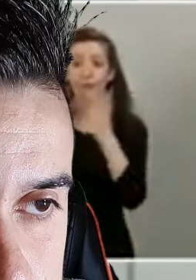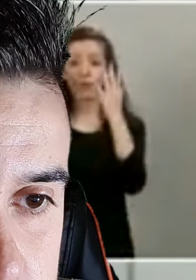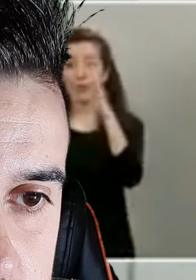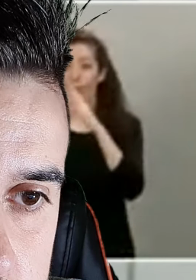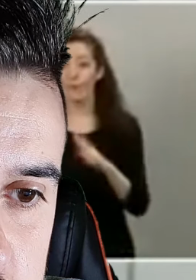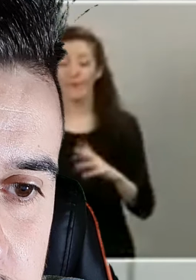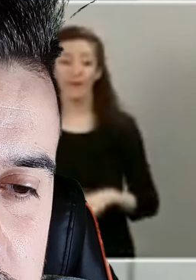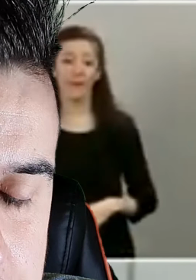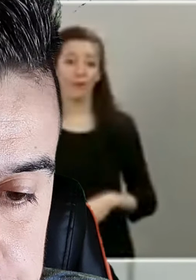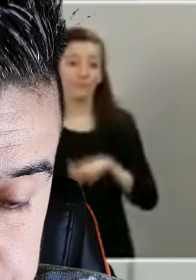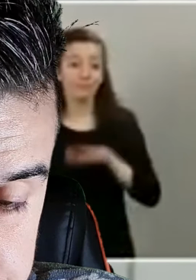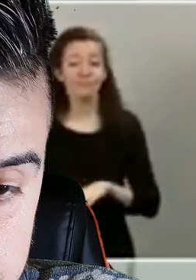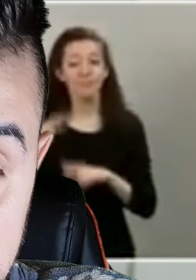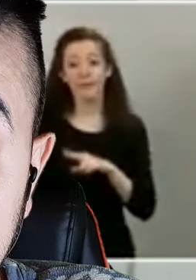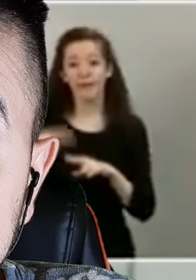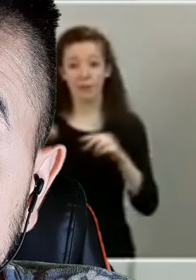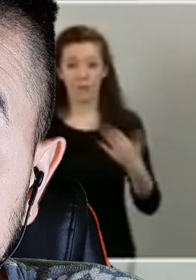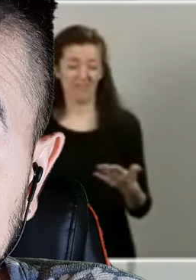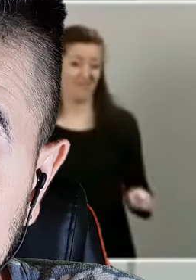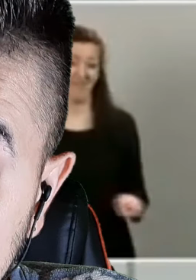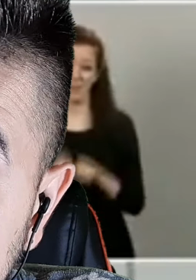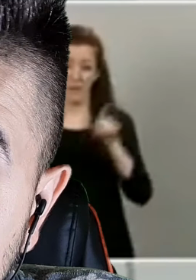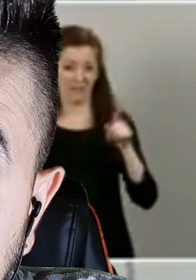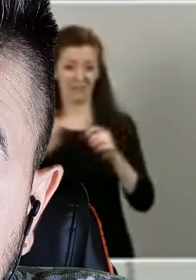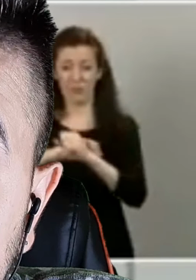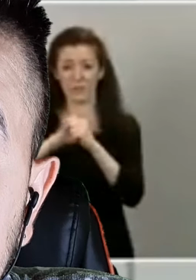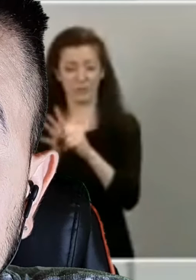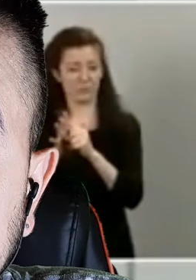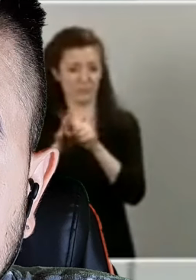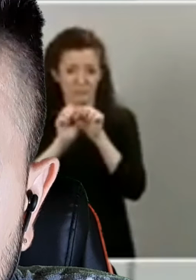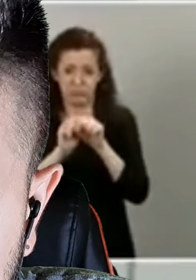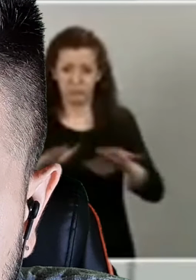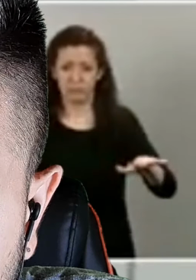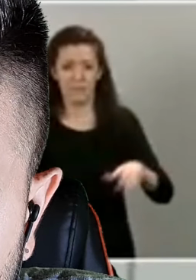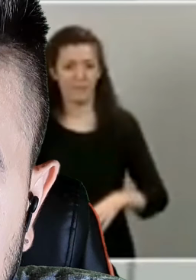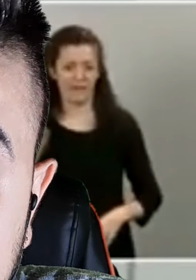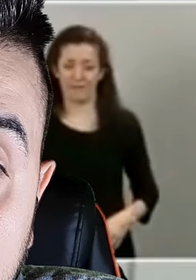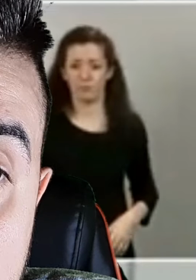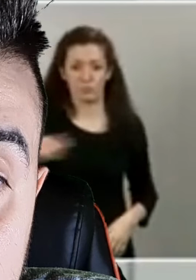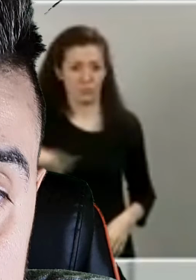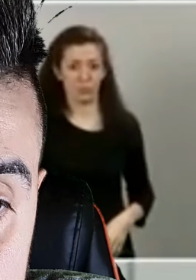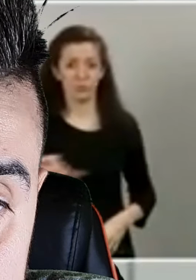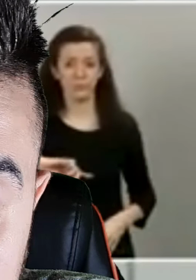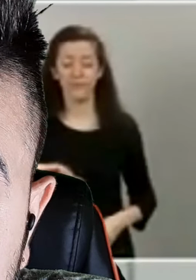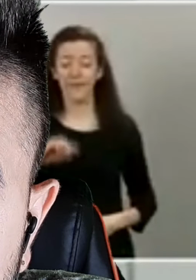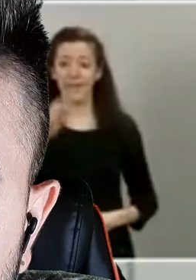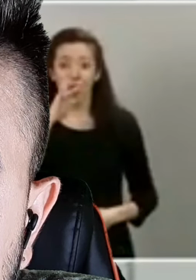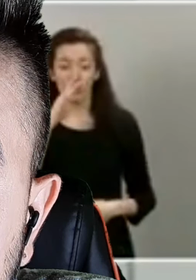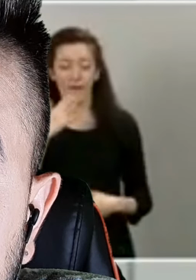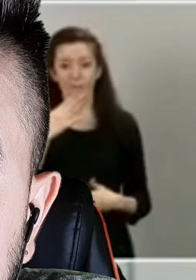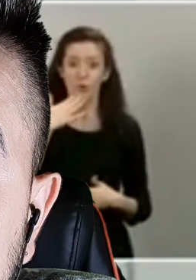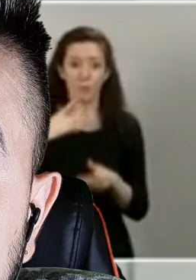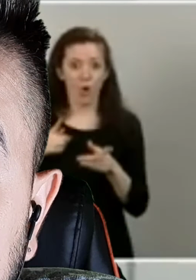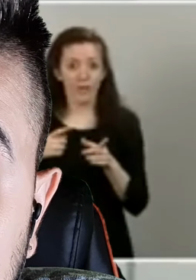todos los viviendo de madre así que estaba les espero que este vídeo se comparta os pido máxima difusión vale que